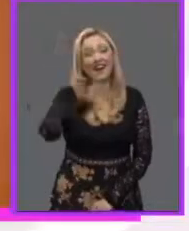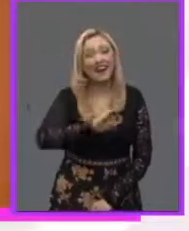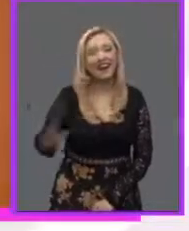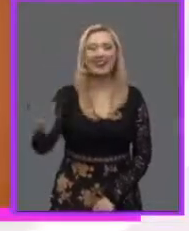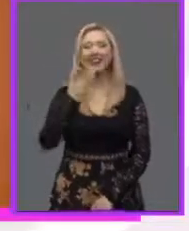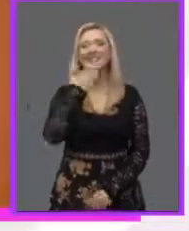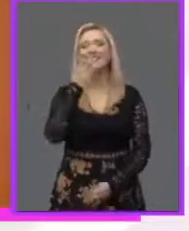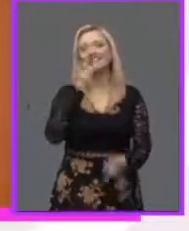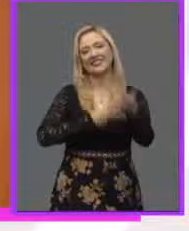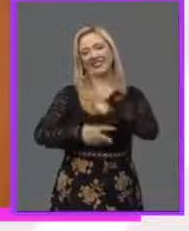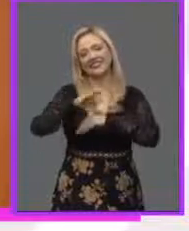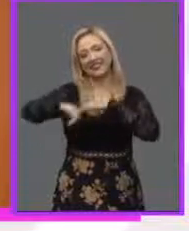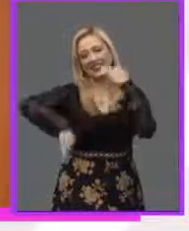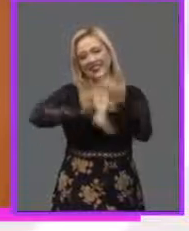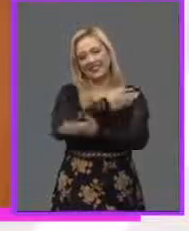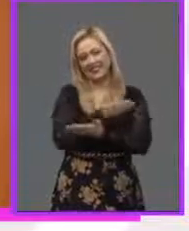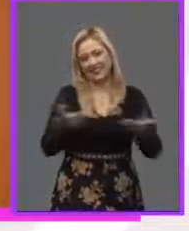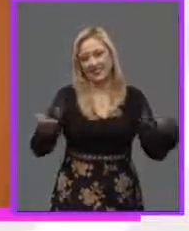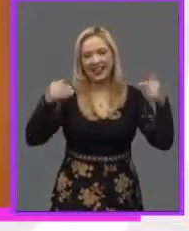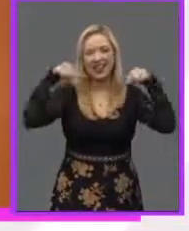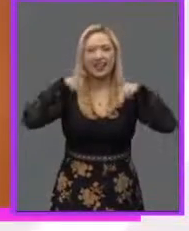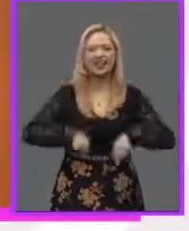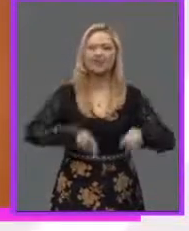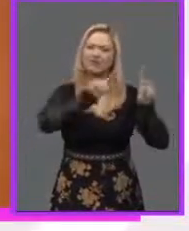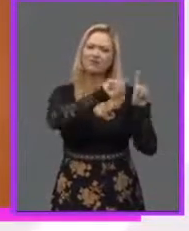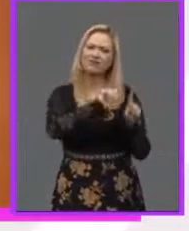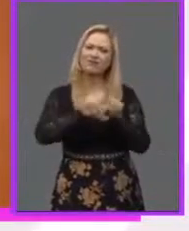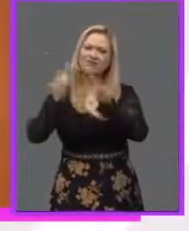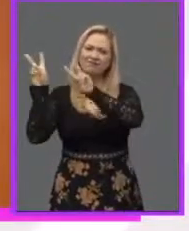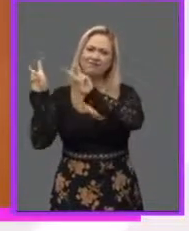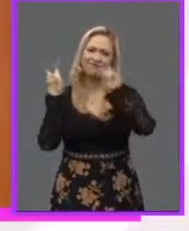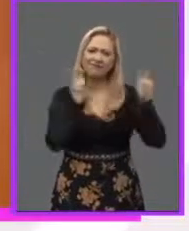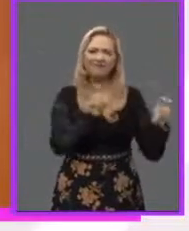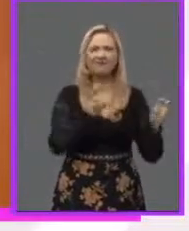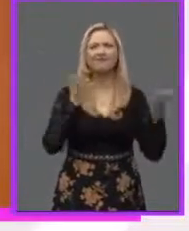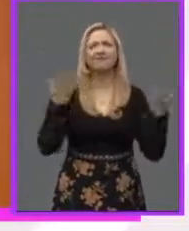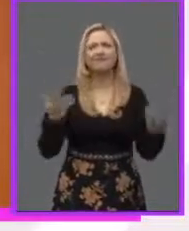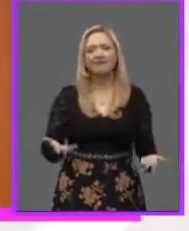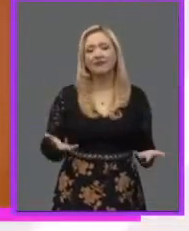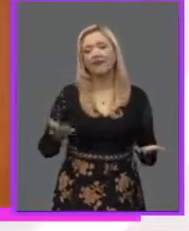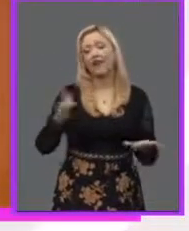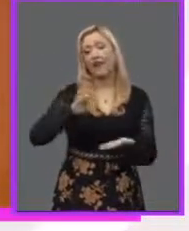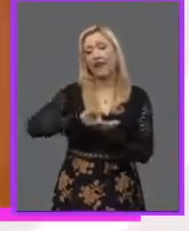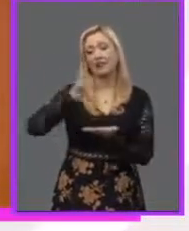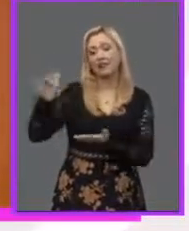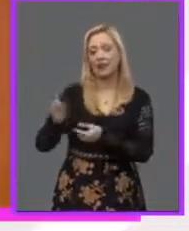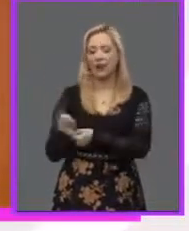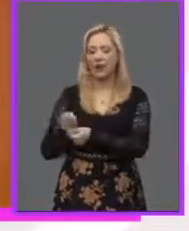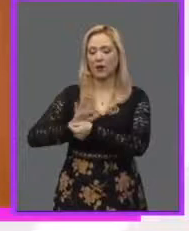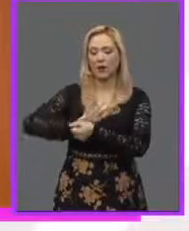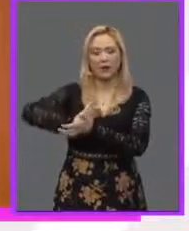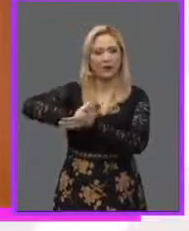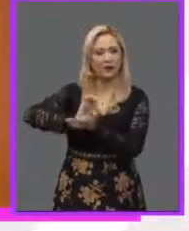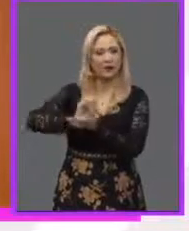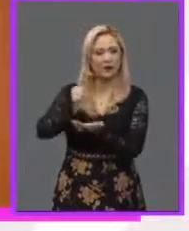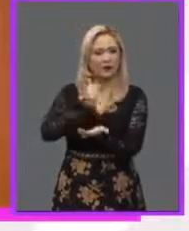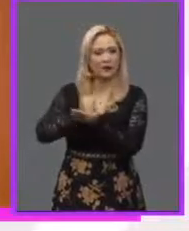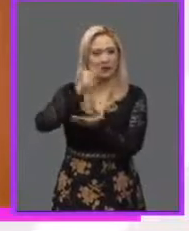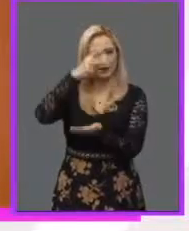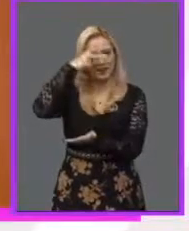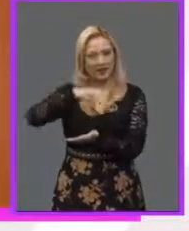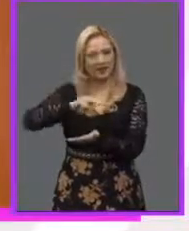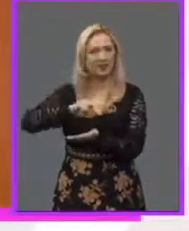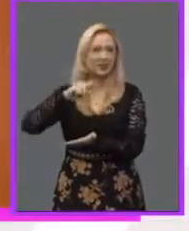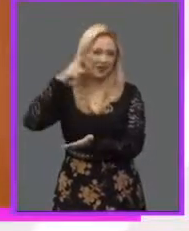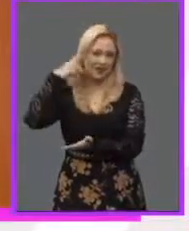Hola, ¿qué tal? Bienvenido, bienvenida, bienvenida. Este es Espacio Diverso, una coproducción entre Justicia TV y